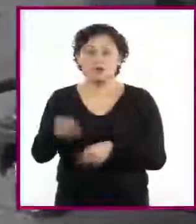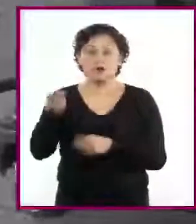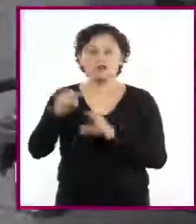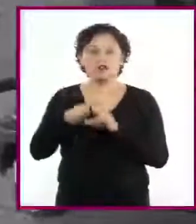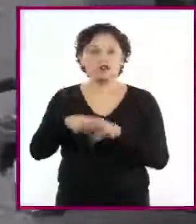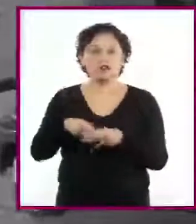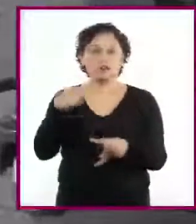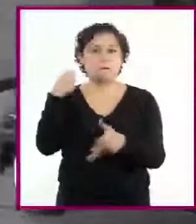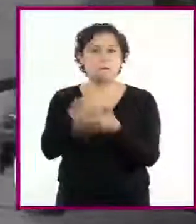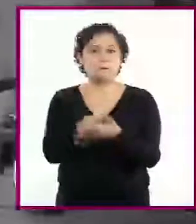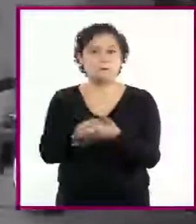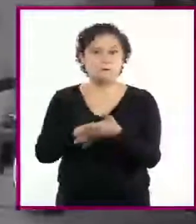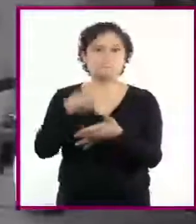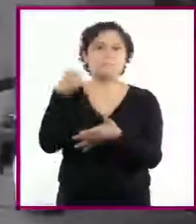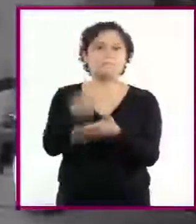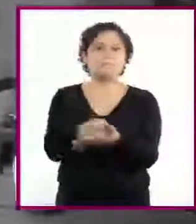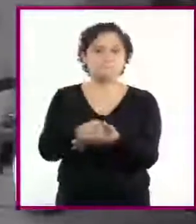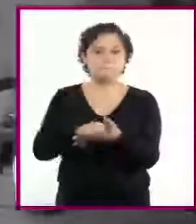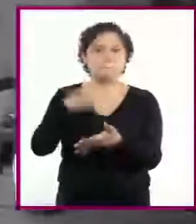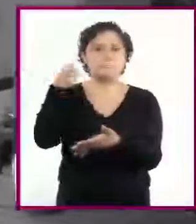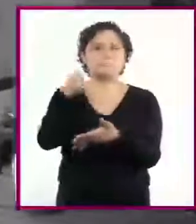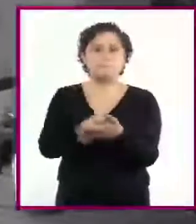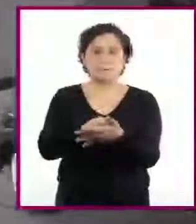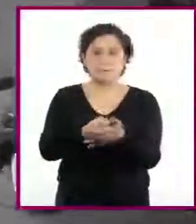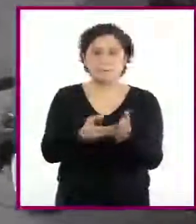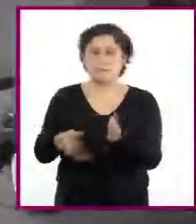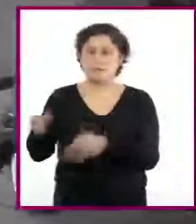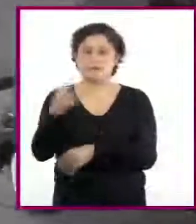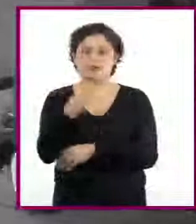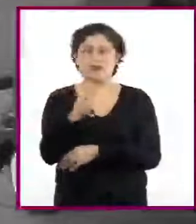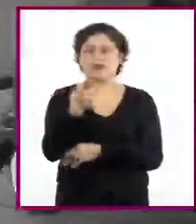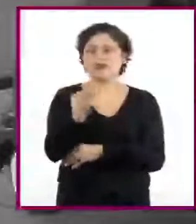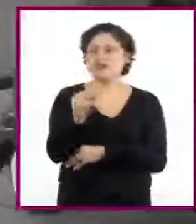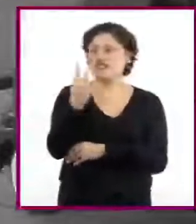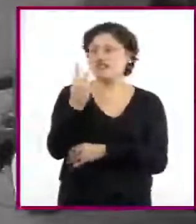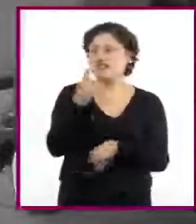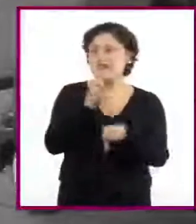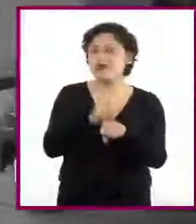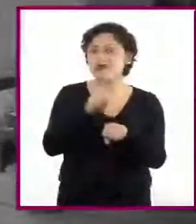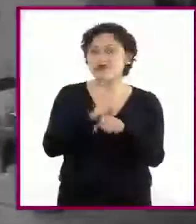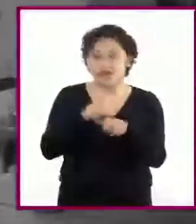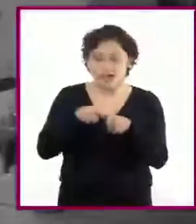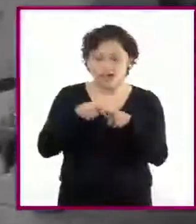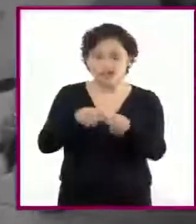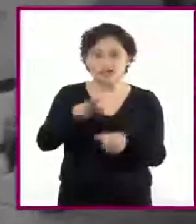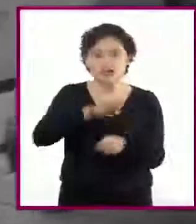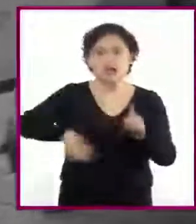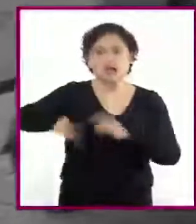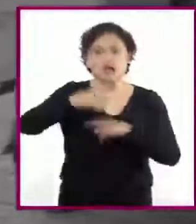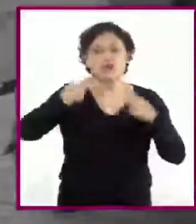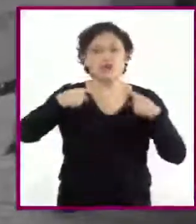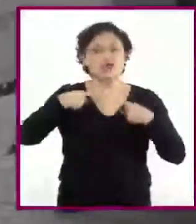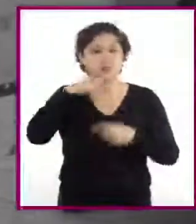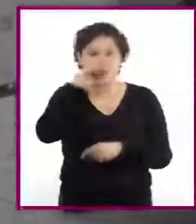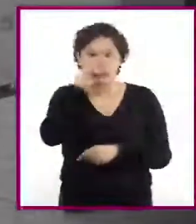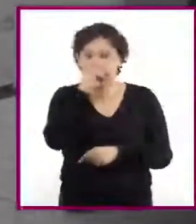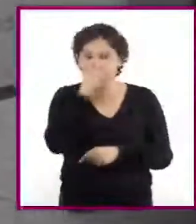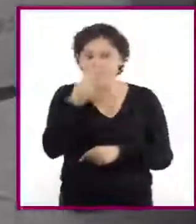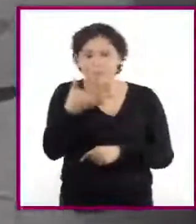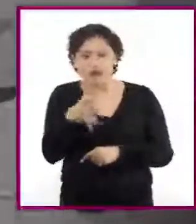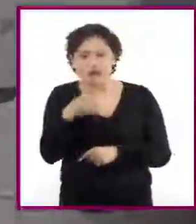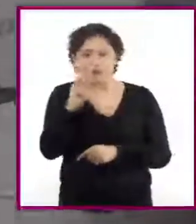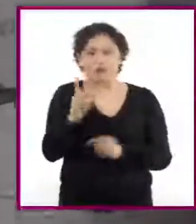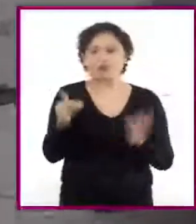protesta. Durante 382 días, la inmensa mayoría de los negros de Montgomery, alrededor de